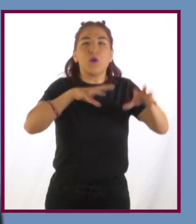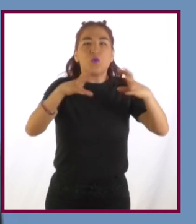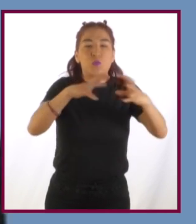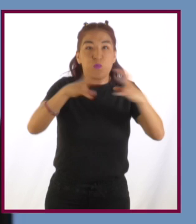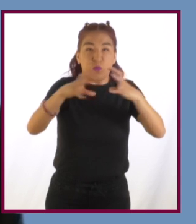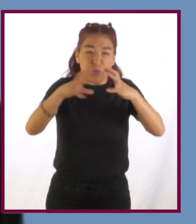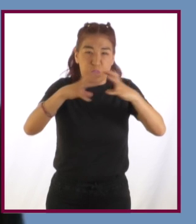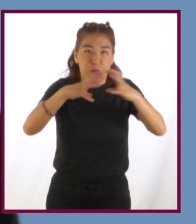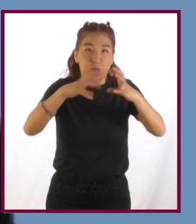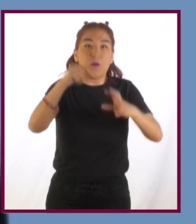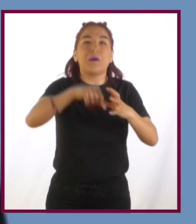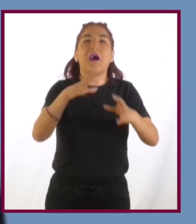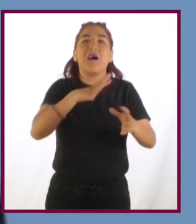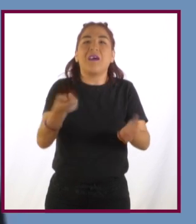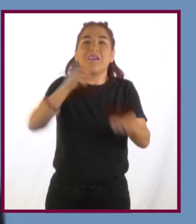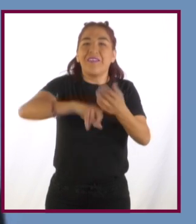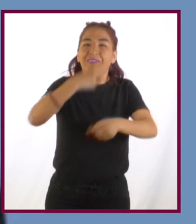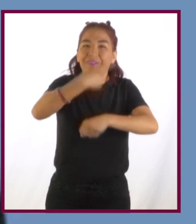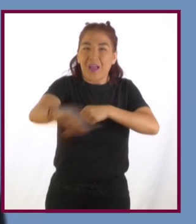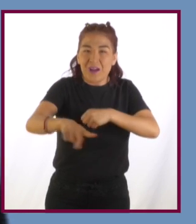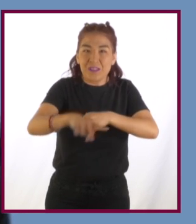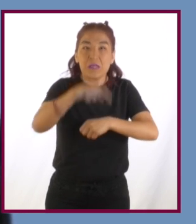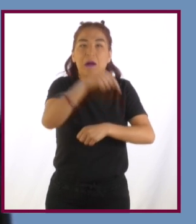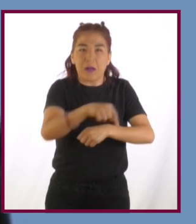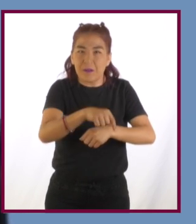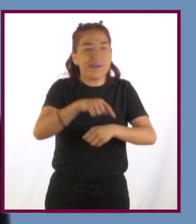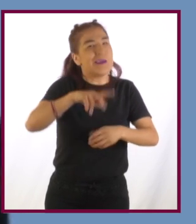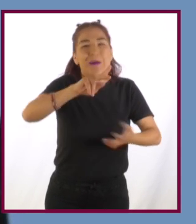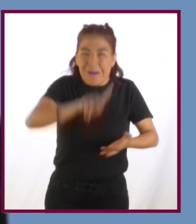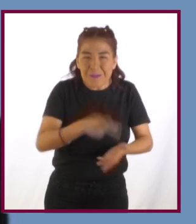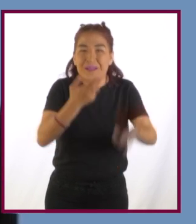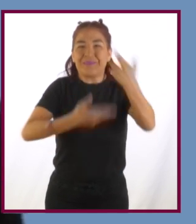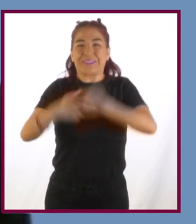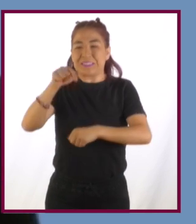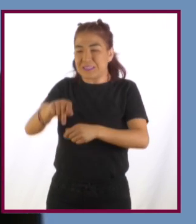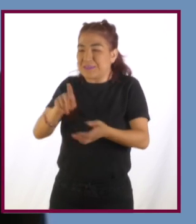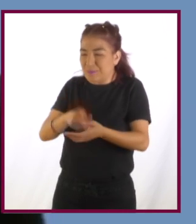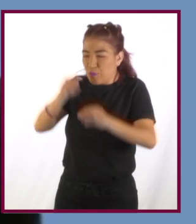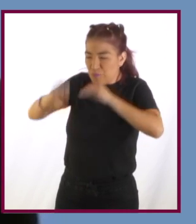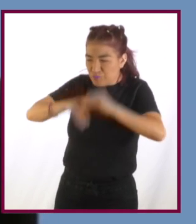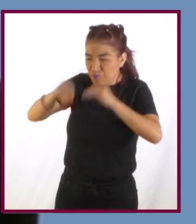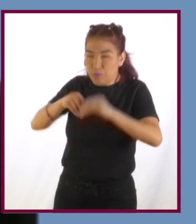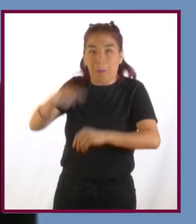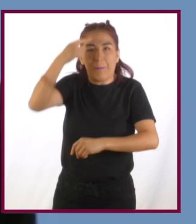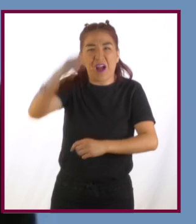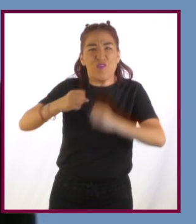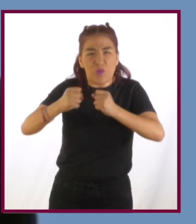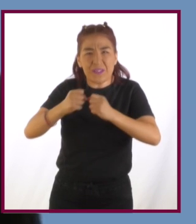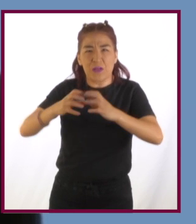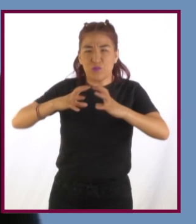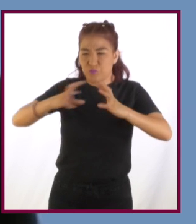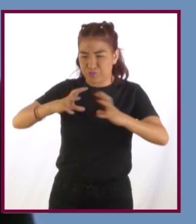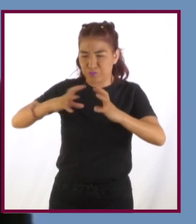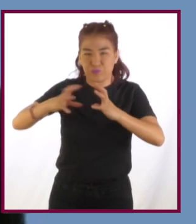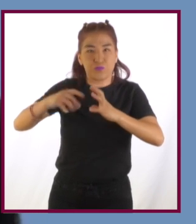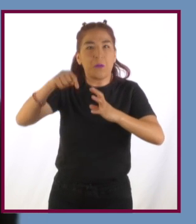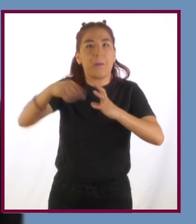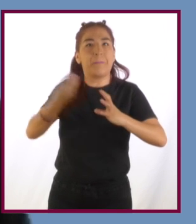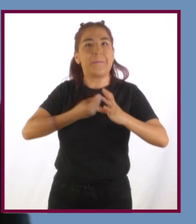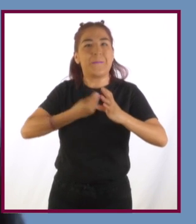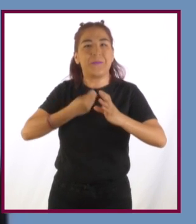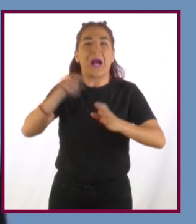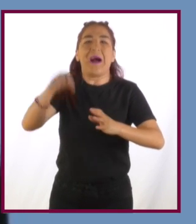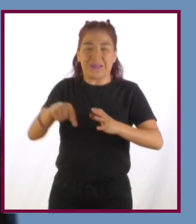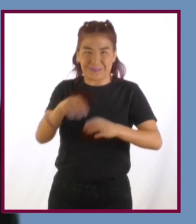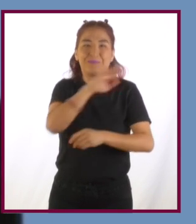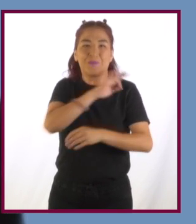a dañar al objeto, va a dañar al instrumento. Y para eso diseñar una sujeción que amortigüe toda esa carga que